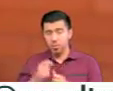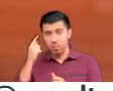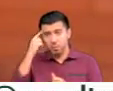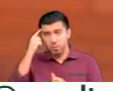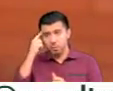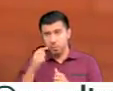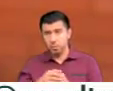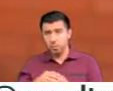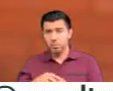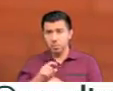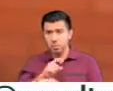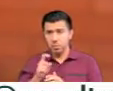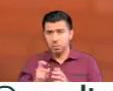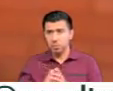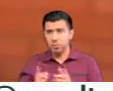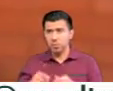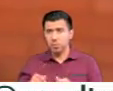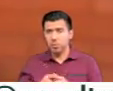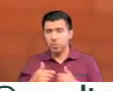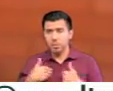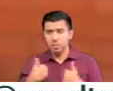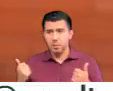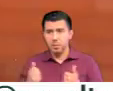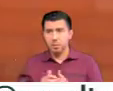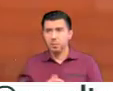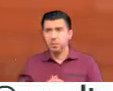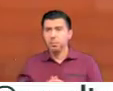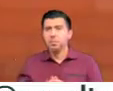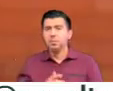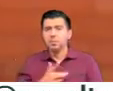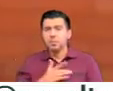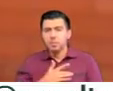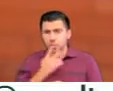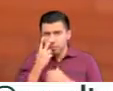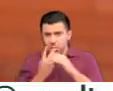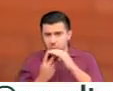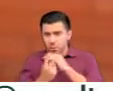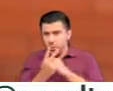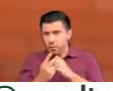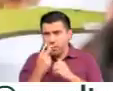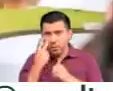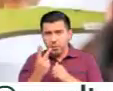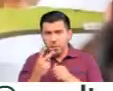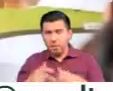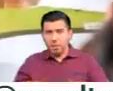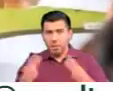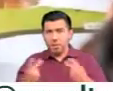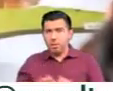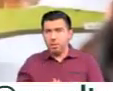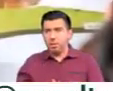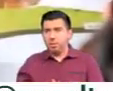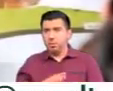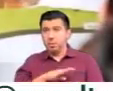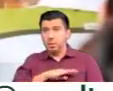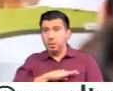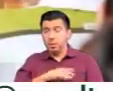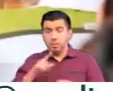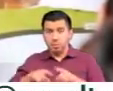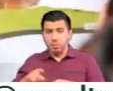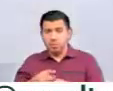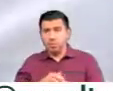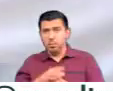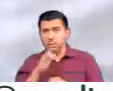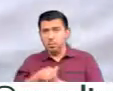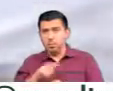supuesto, la felicidad de cómo ven la vida en nuestra región. Alcaldes y autoridades